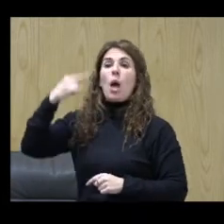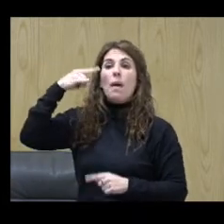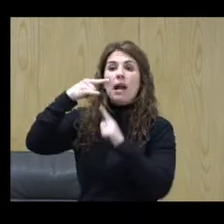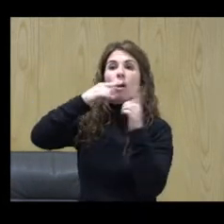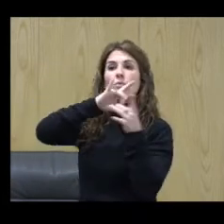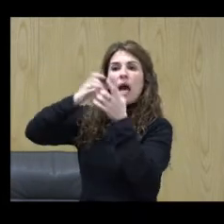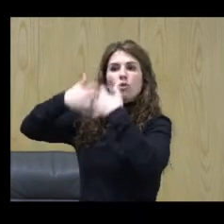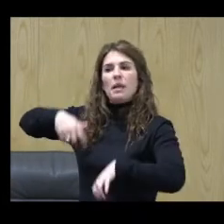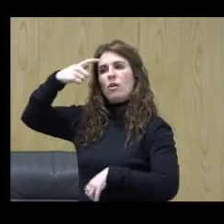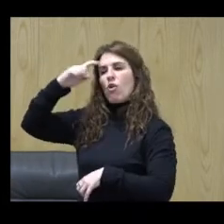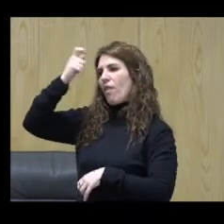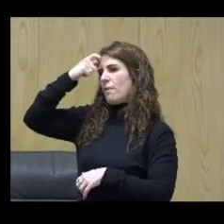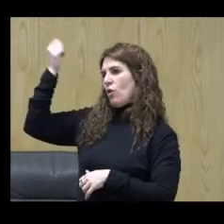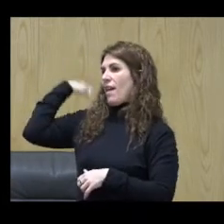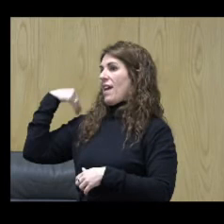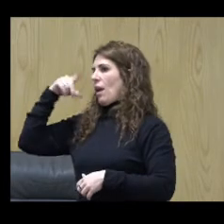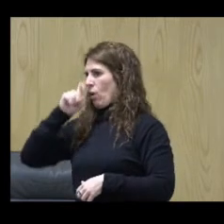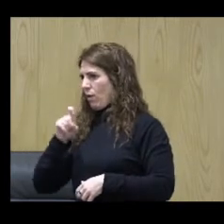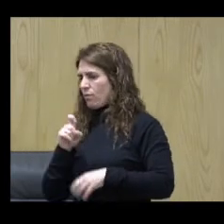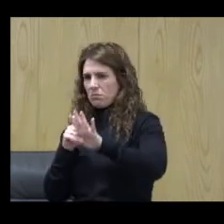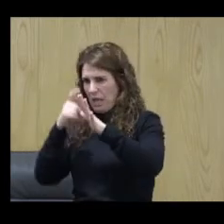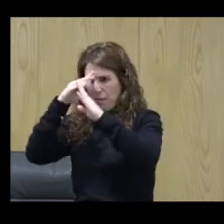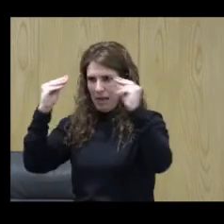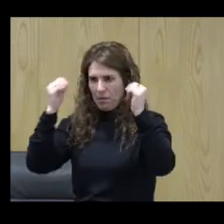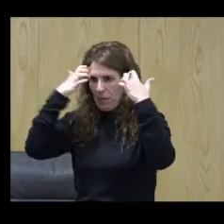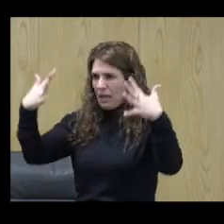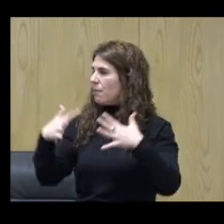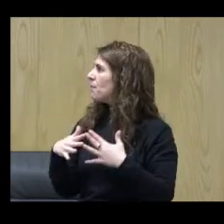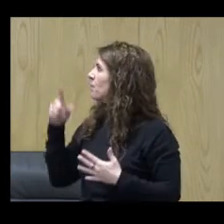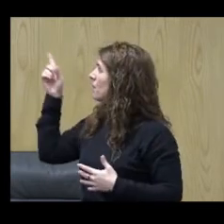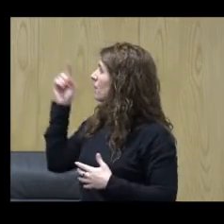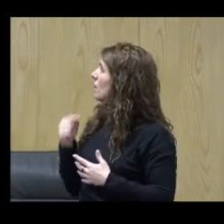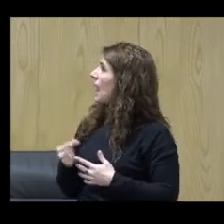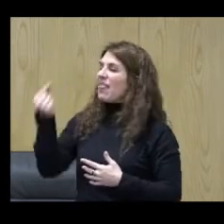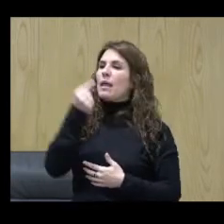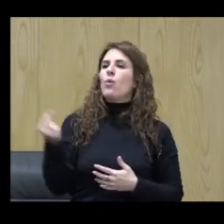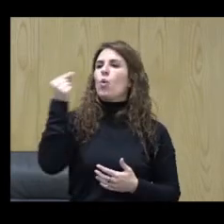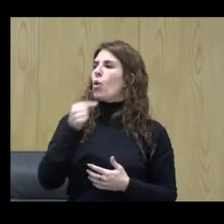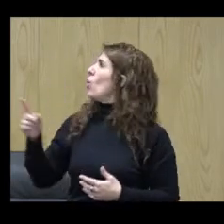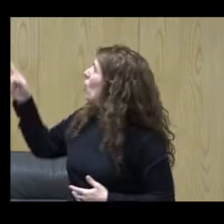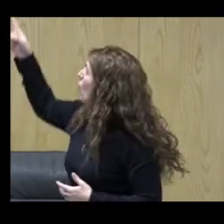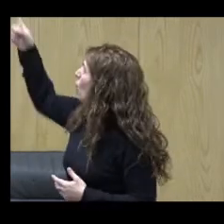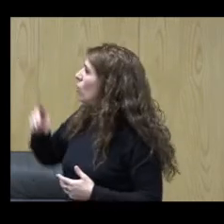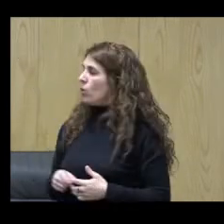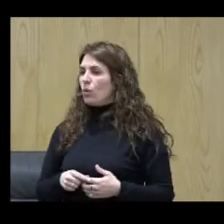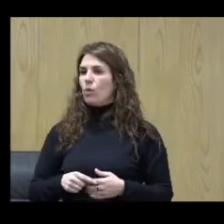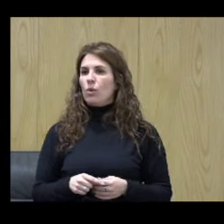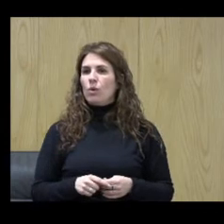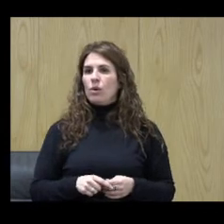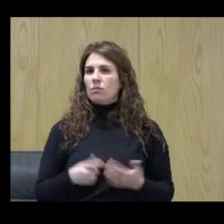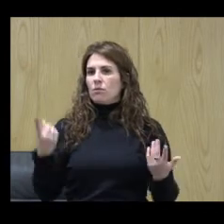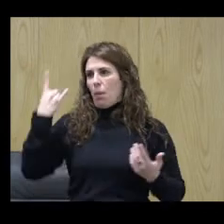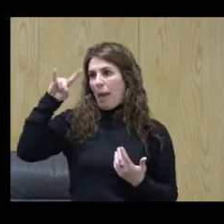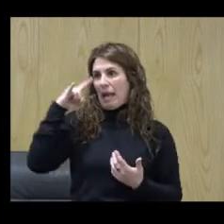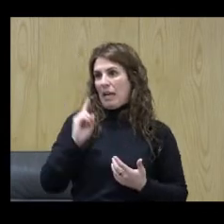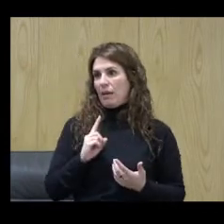hacerla conceptual. Imaginaos que yo quiero hacer un dibujo, o yo la represento así, y eso que tenéis ahí arriba, pues no es una vaca,